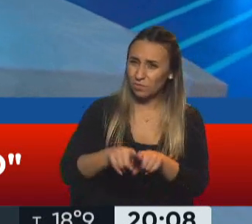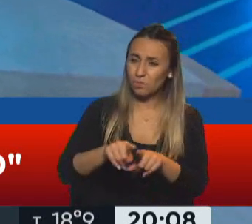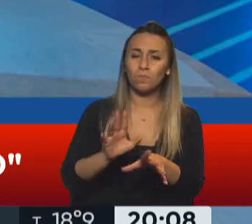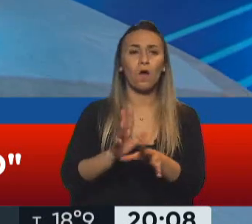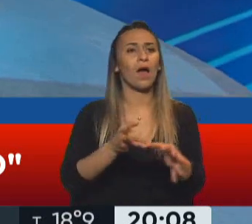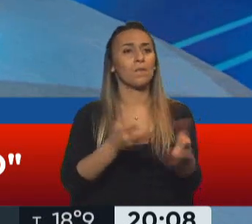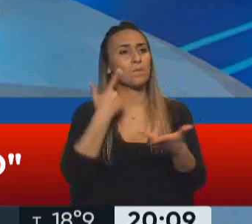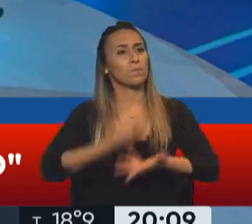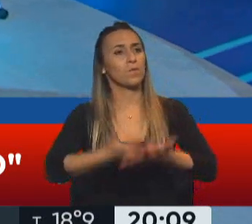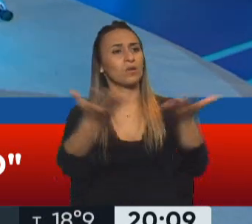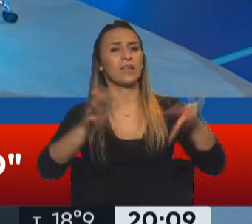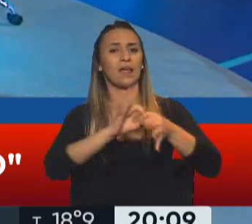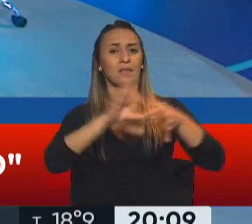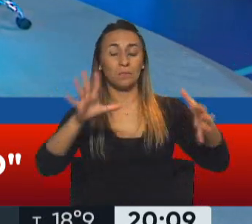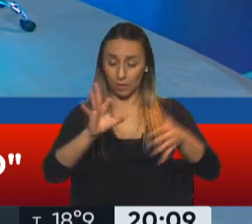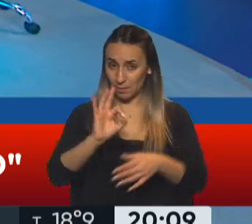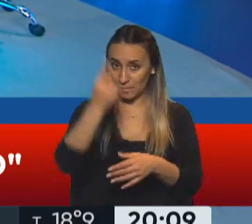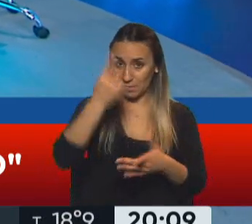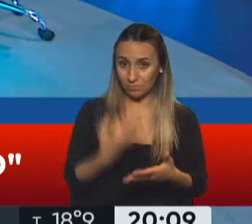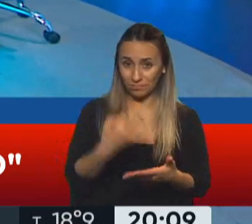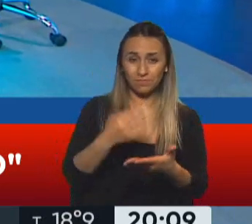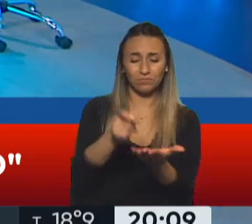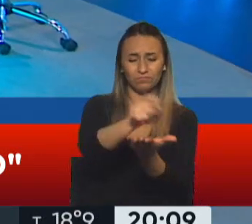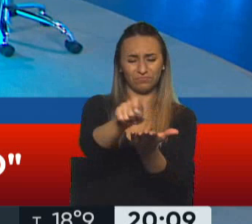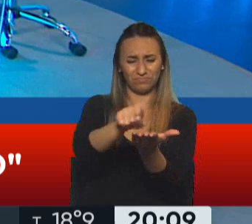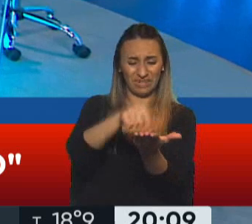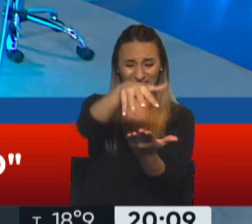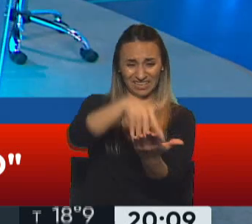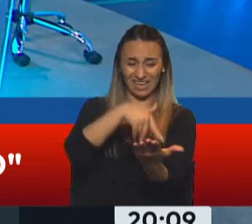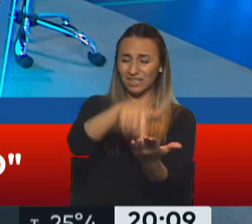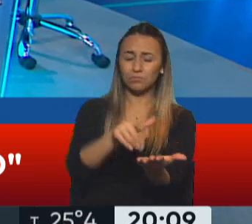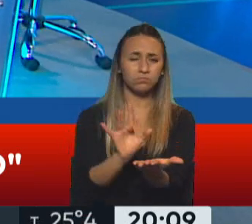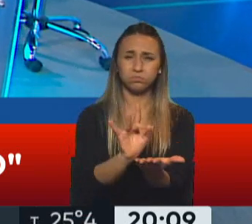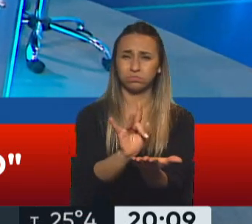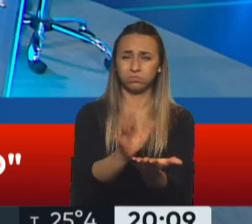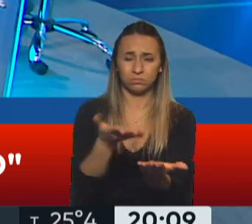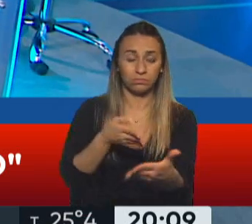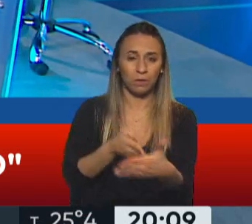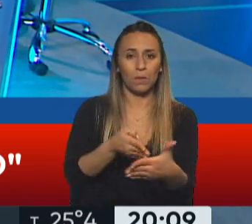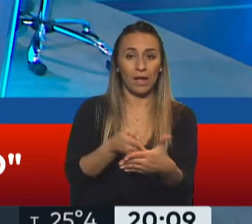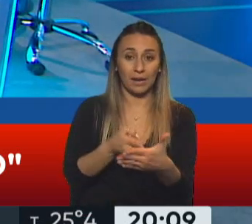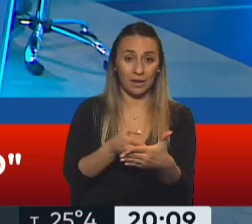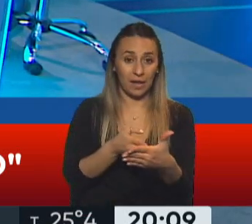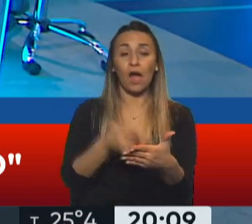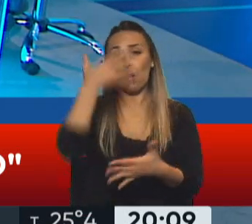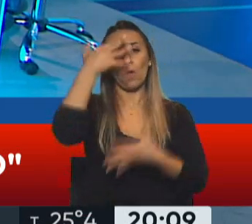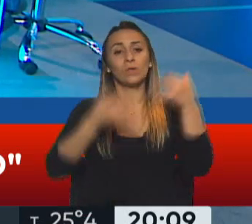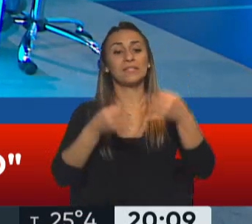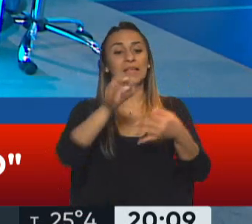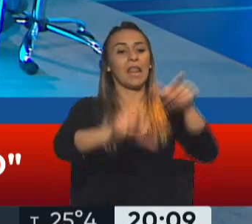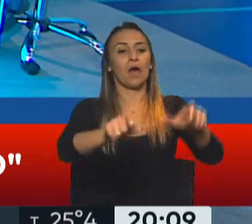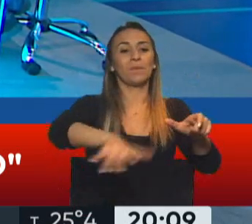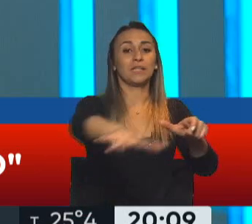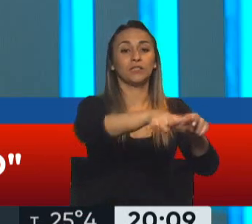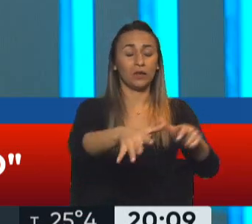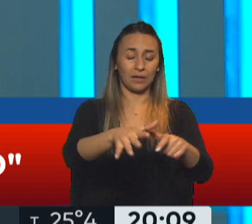democrática, claro. Porque primero que el lenguaje es francamente difícil, es muy difícil y es una gran barrera que separa la justicia de la gente. ¿A propósito es? Yo